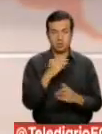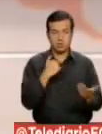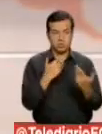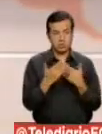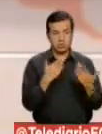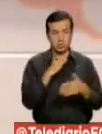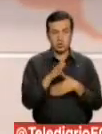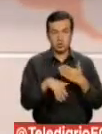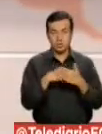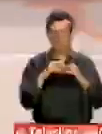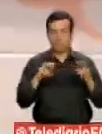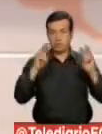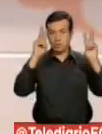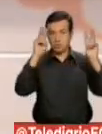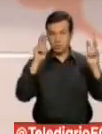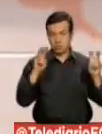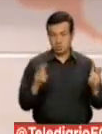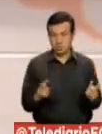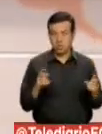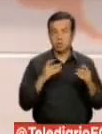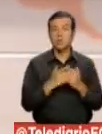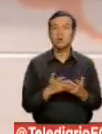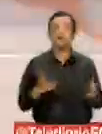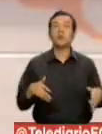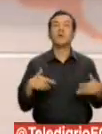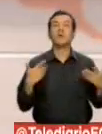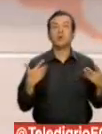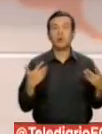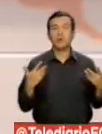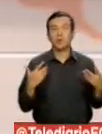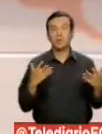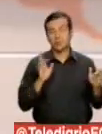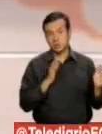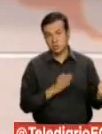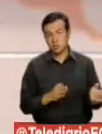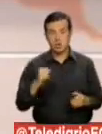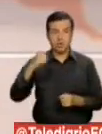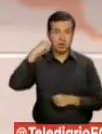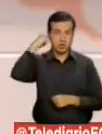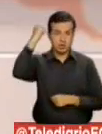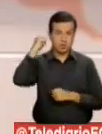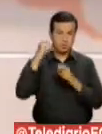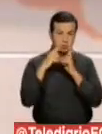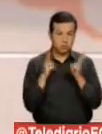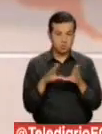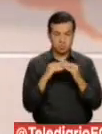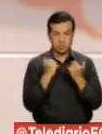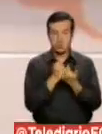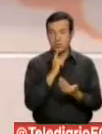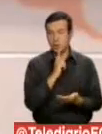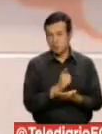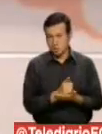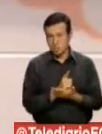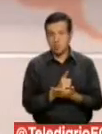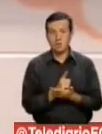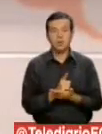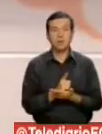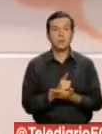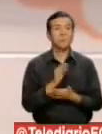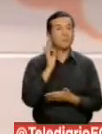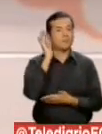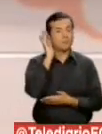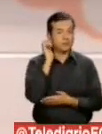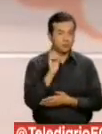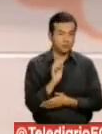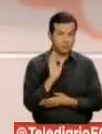de todo lo que tiene que ver con el tratamiento de derechos humanos de la Comisión de la Verdad, la